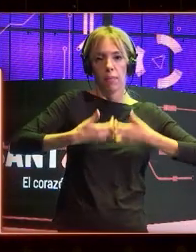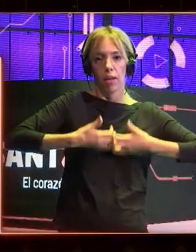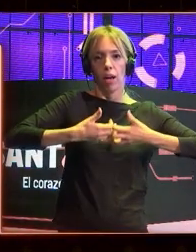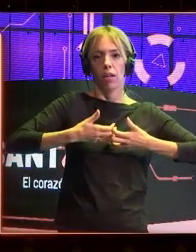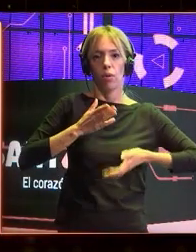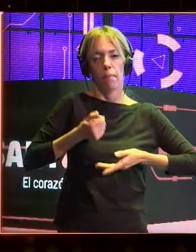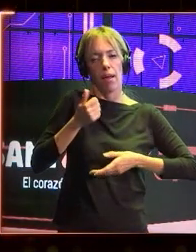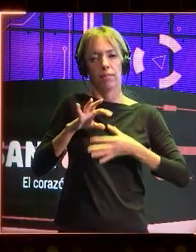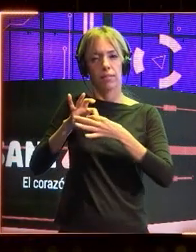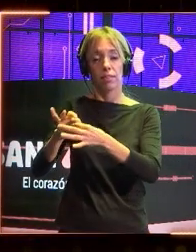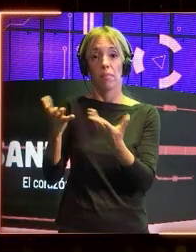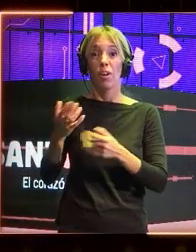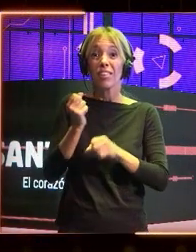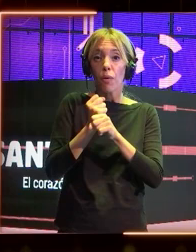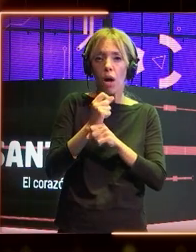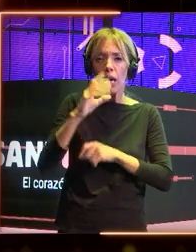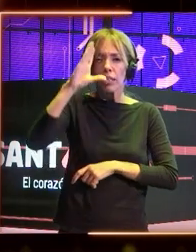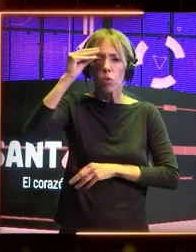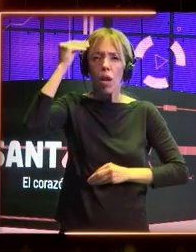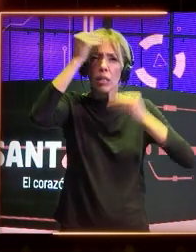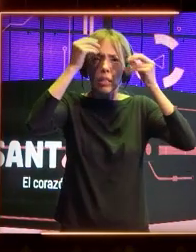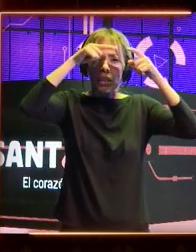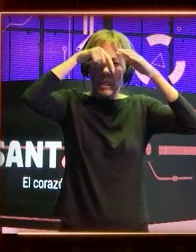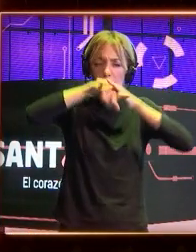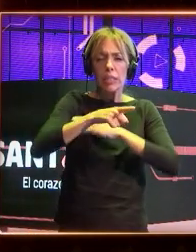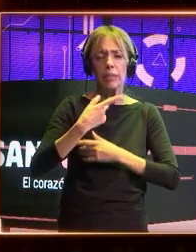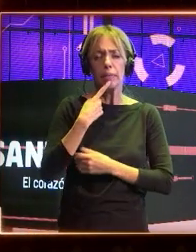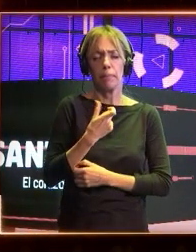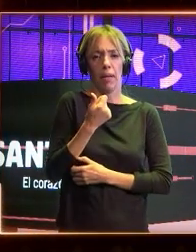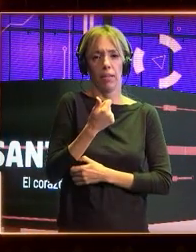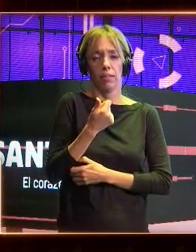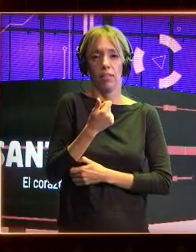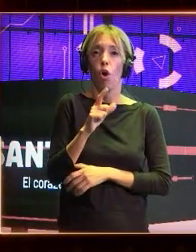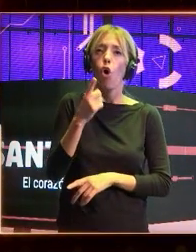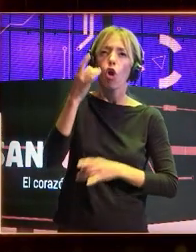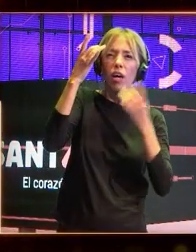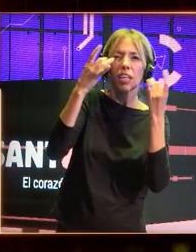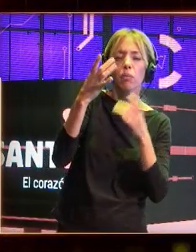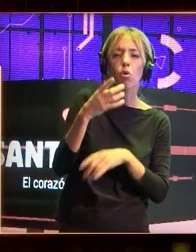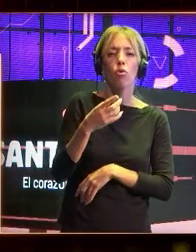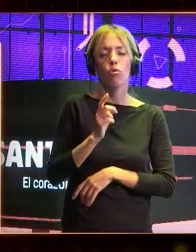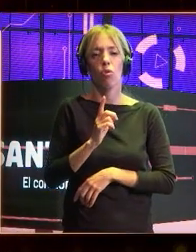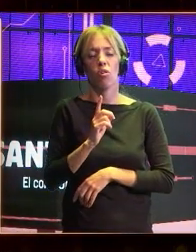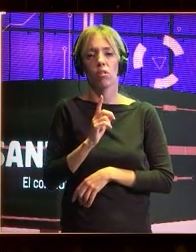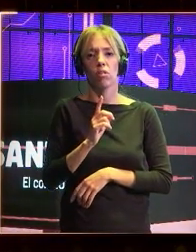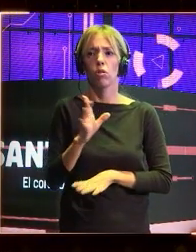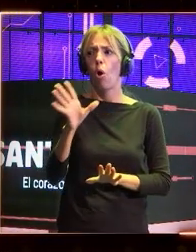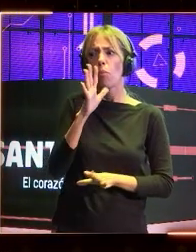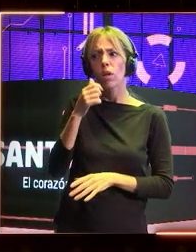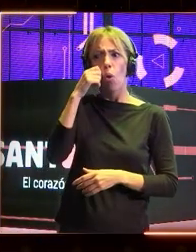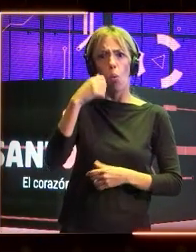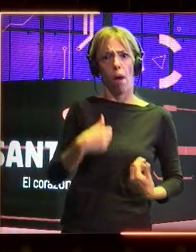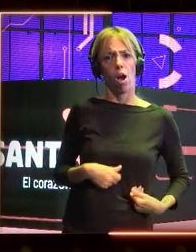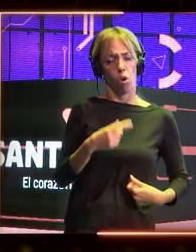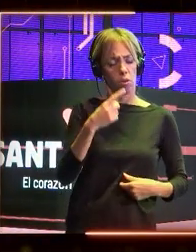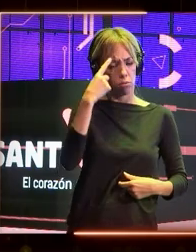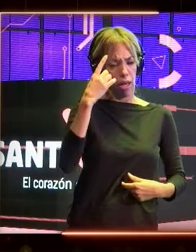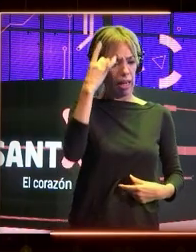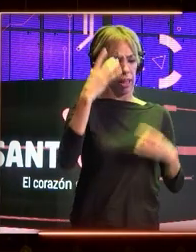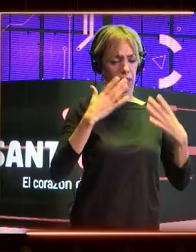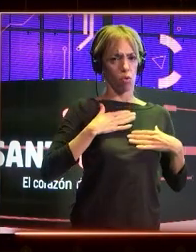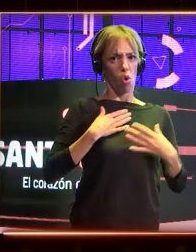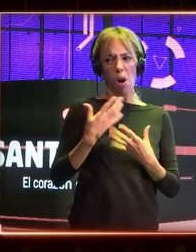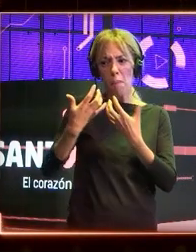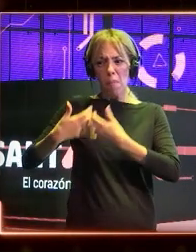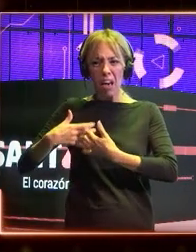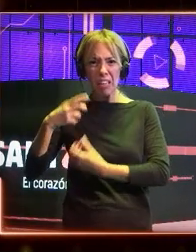bueno los trabajos intelectuales le va a costar un poco más llegar ahí y los creativos No eso un humano cuesta mucho que que una